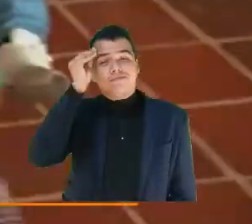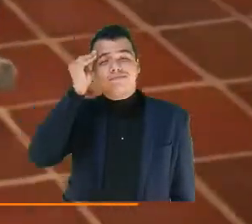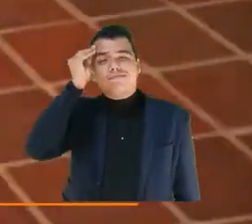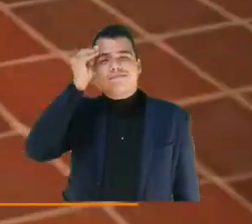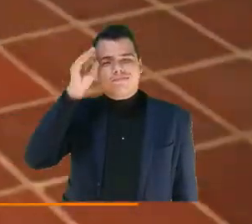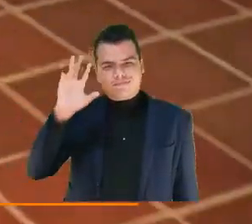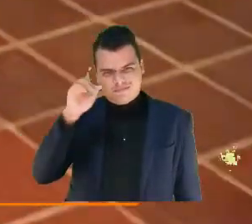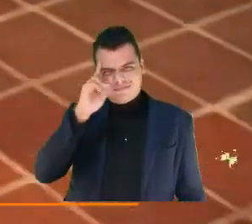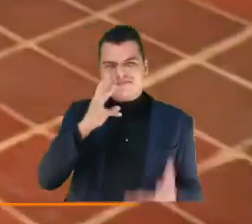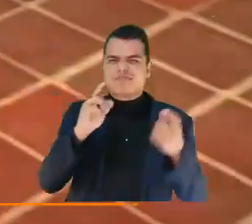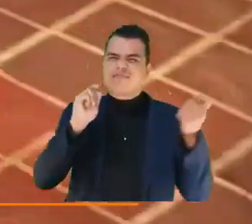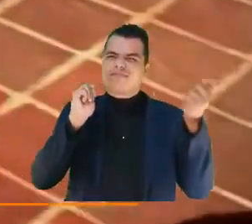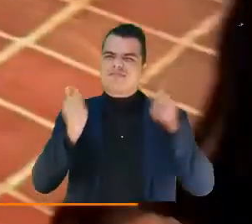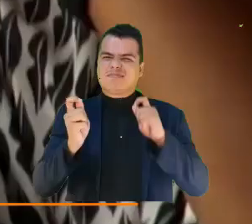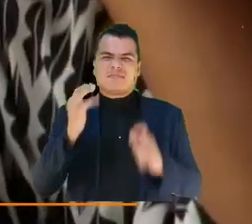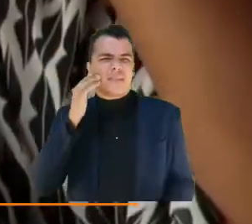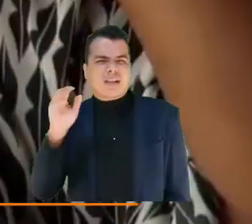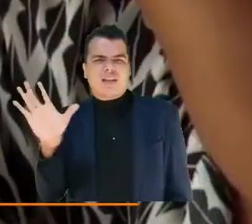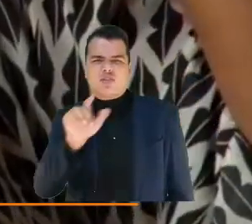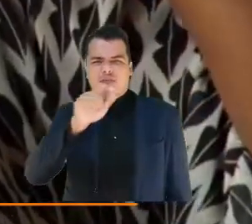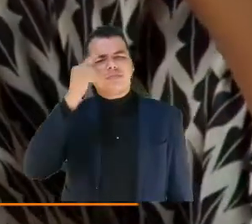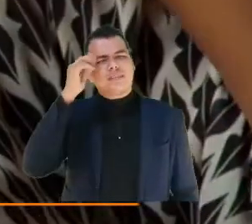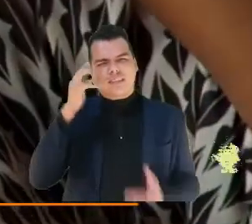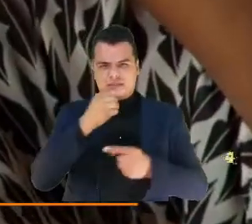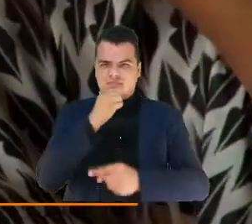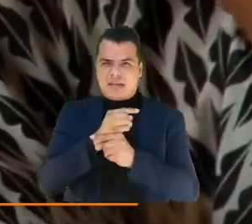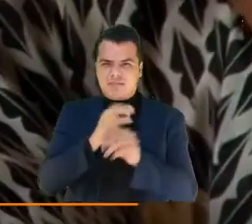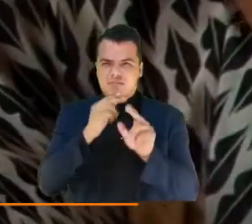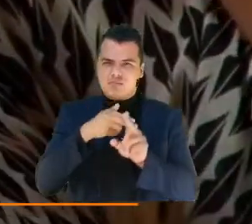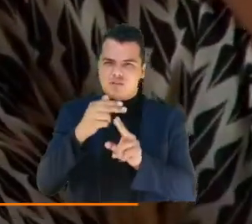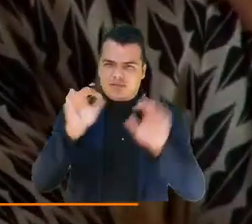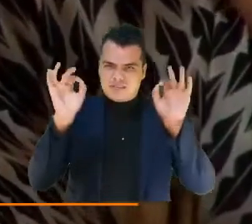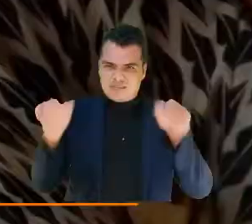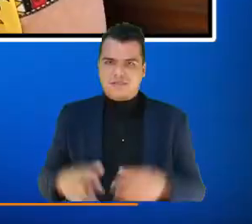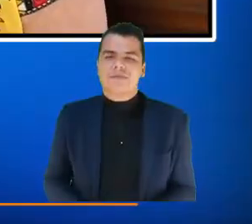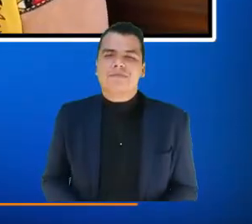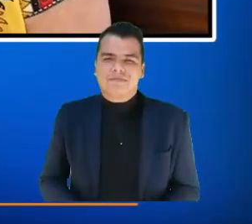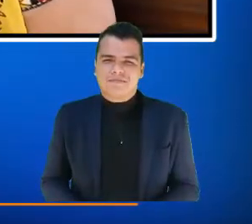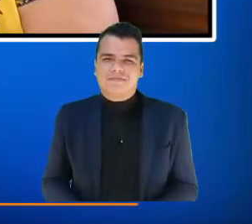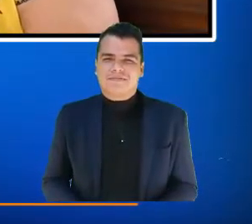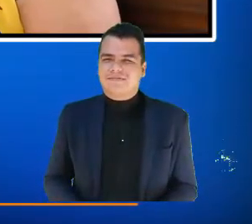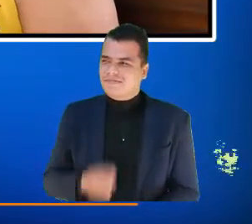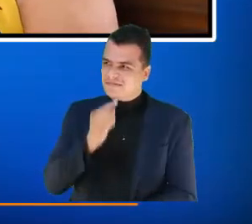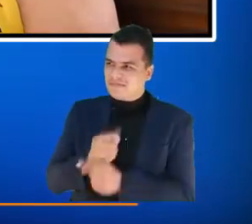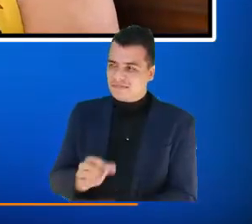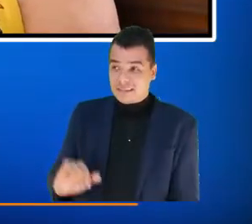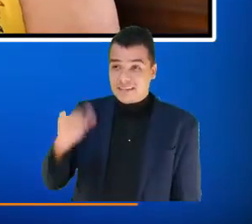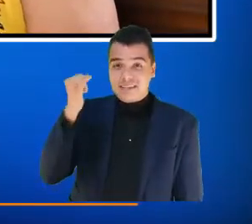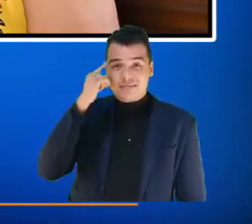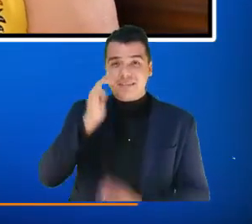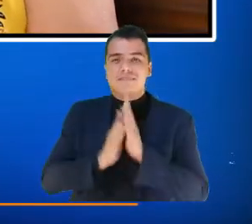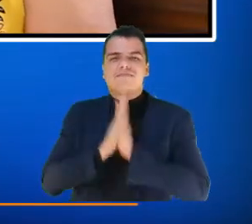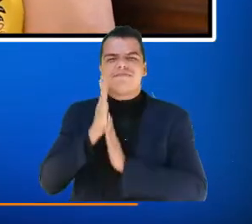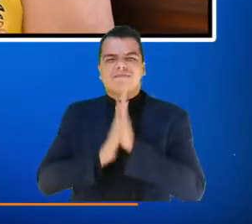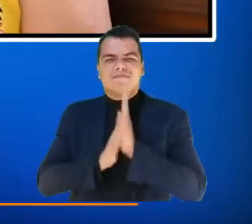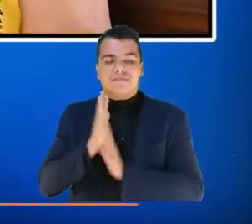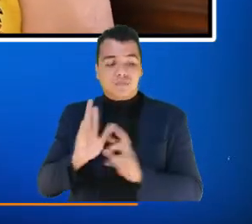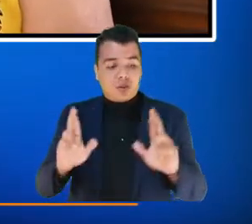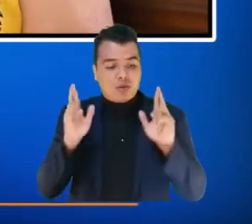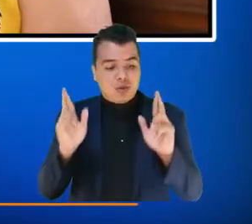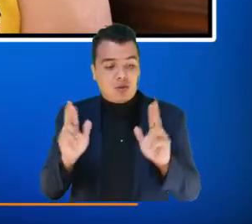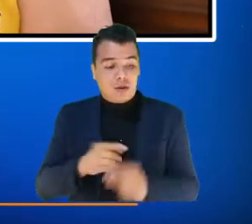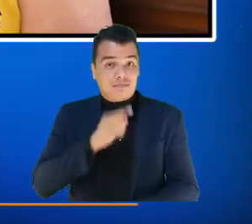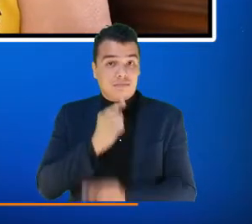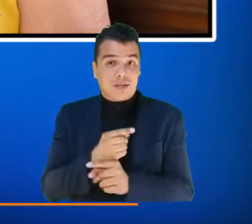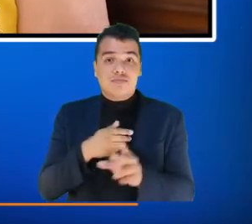que tenemos todas las mujeres de Colombia y es un sueño que vamos a lograr, cueste lo que cueste. Sí, eso es un sueño que tenemos y ojalá que